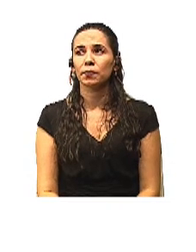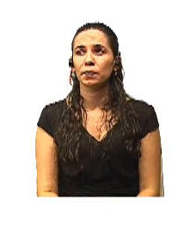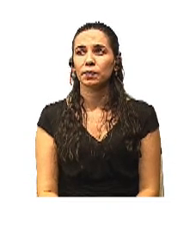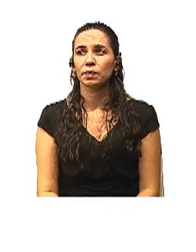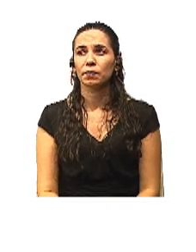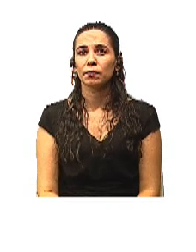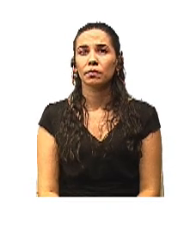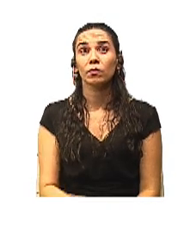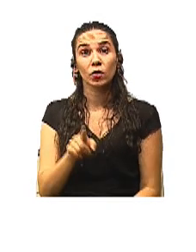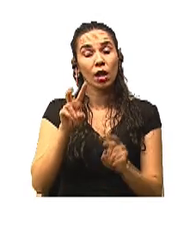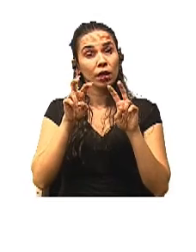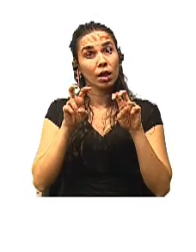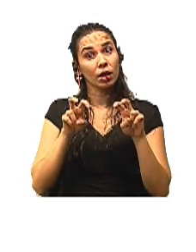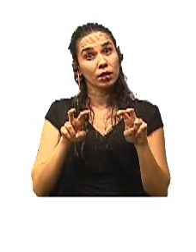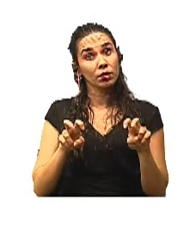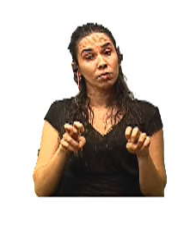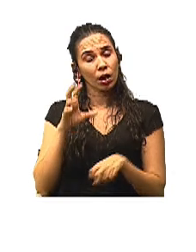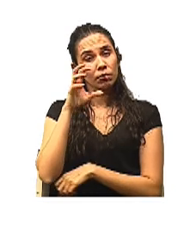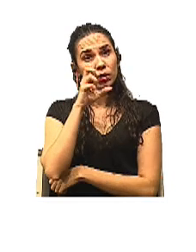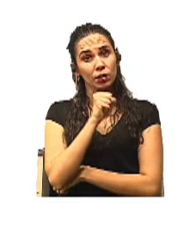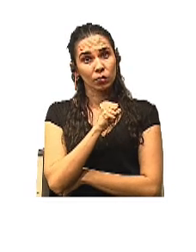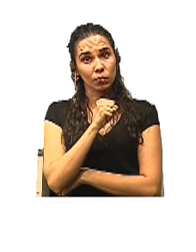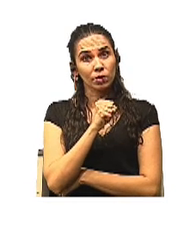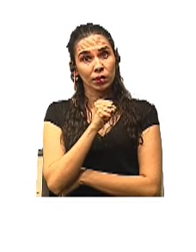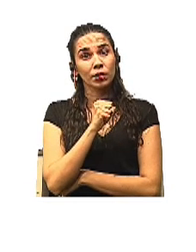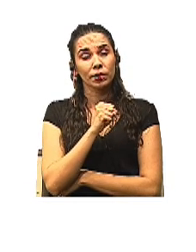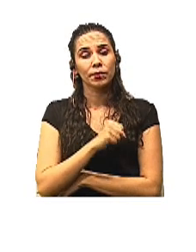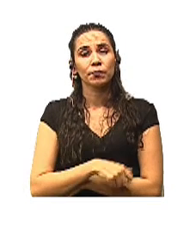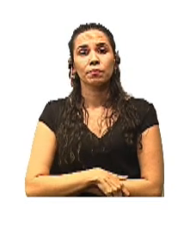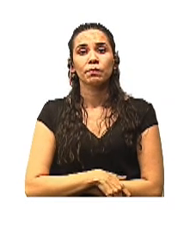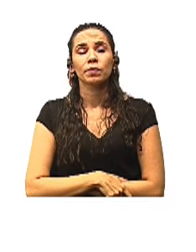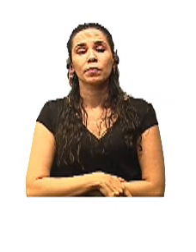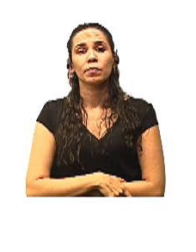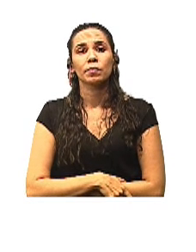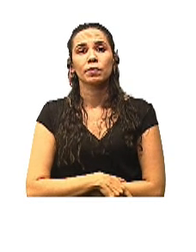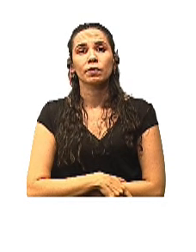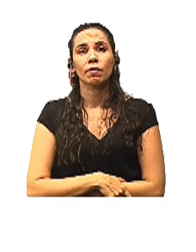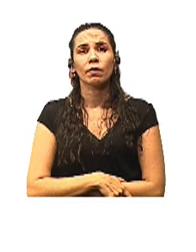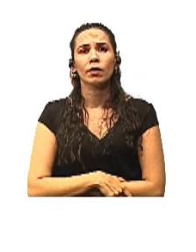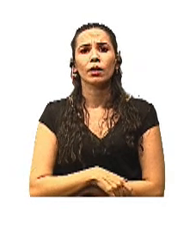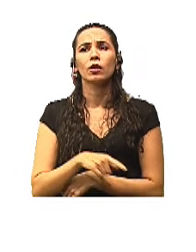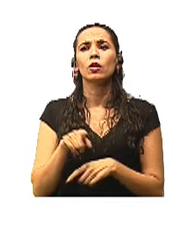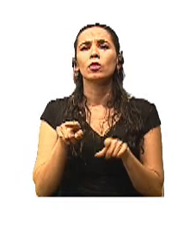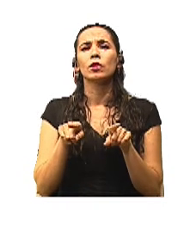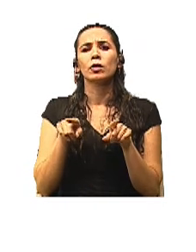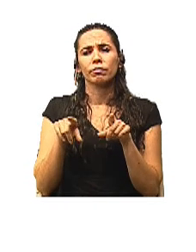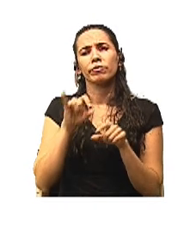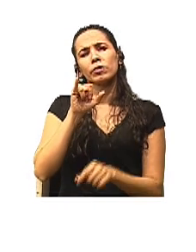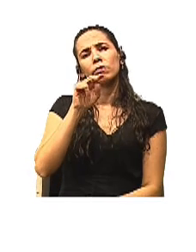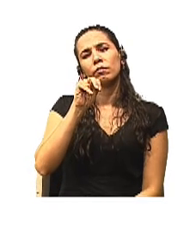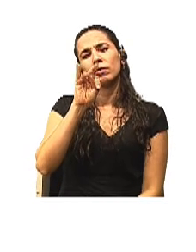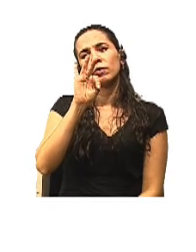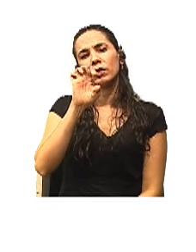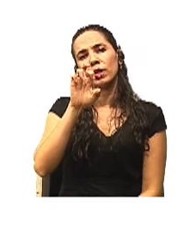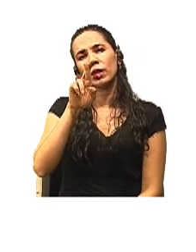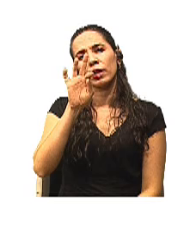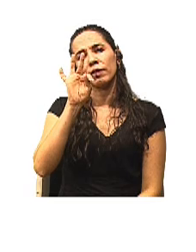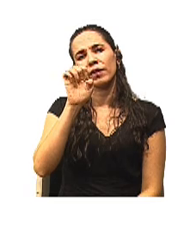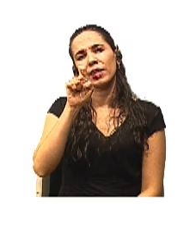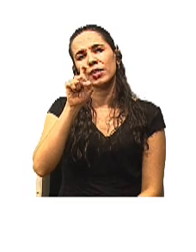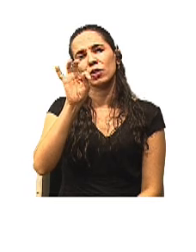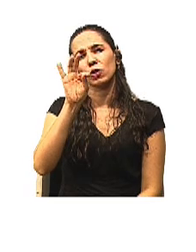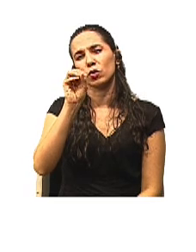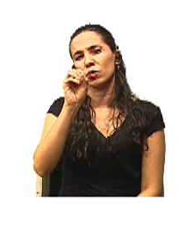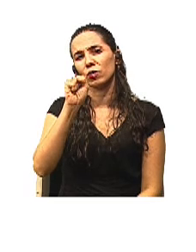Siguiendo con el análisis, vamos ahora con los intertextos. ¡Ay, otra